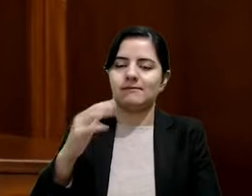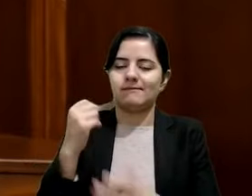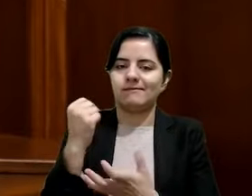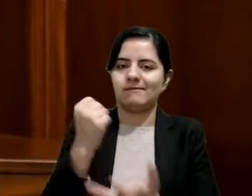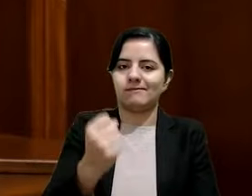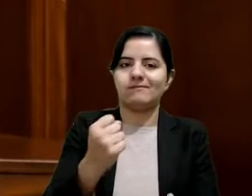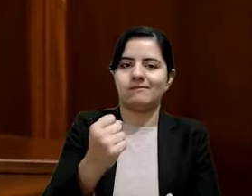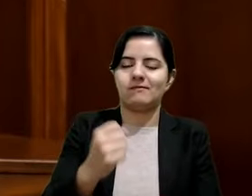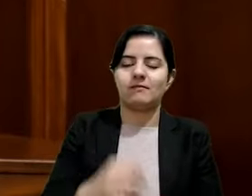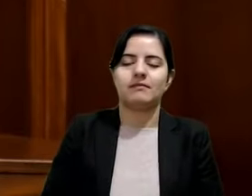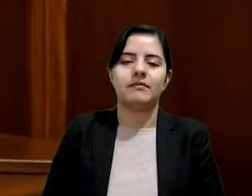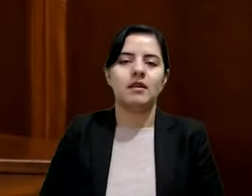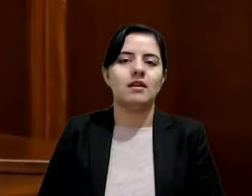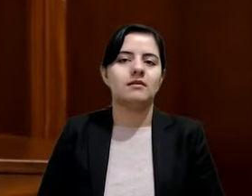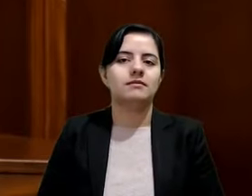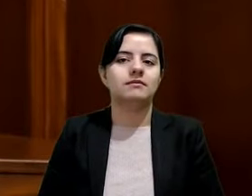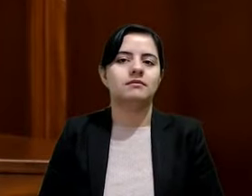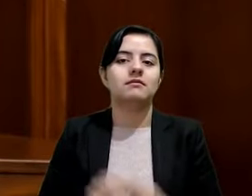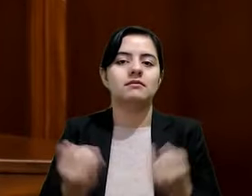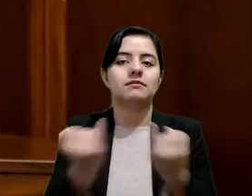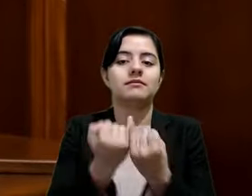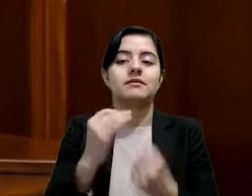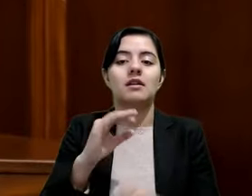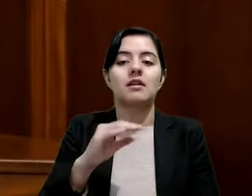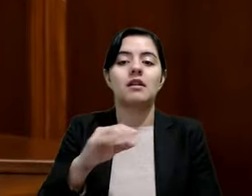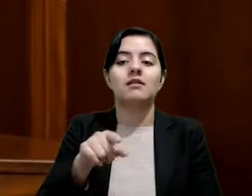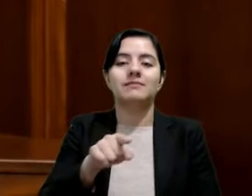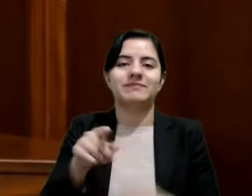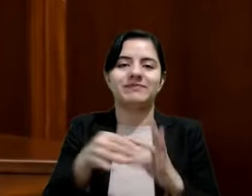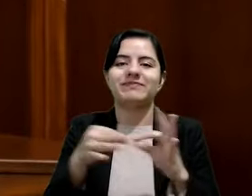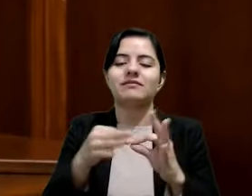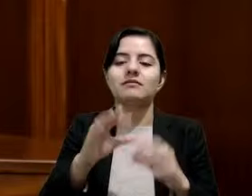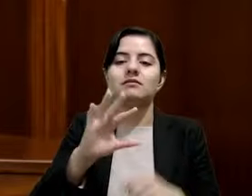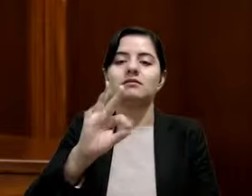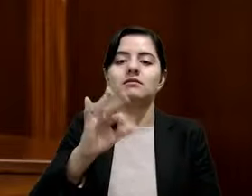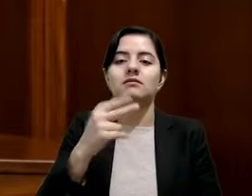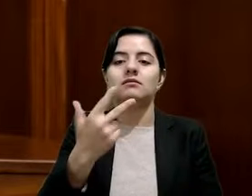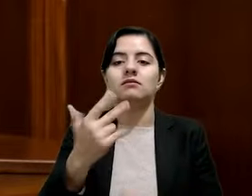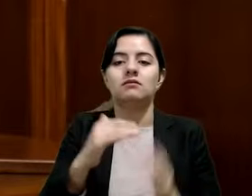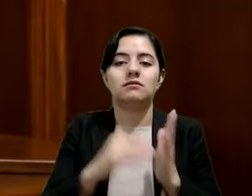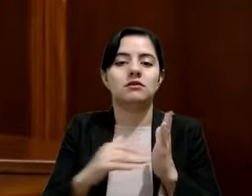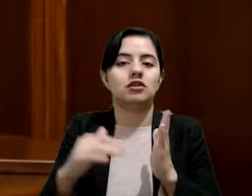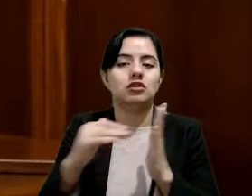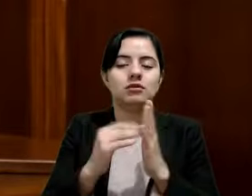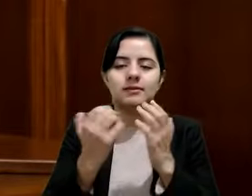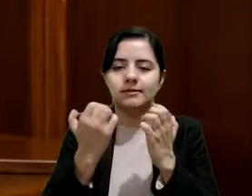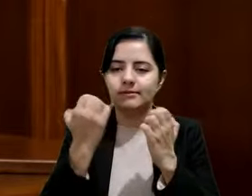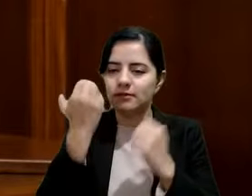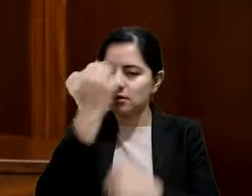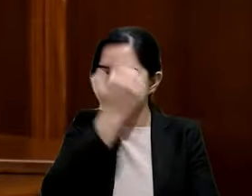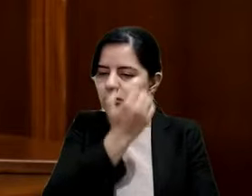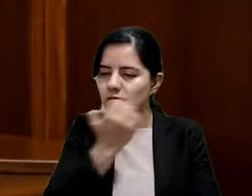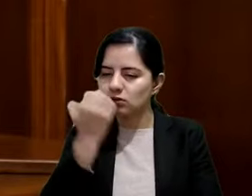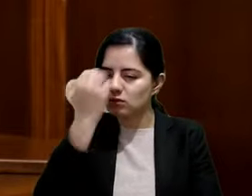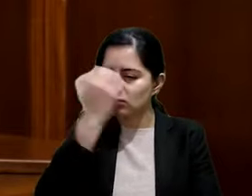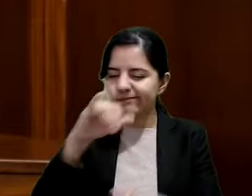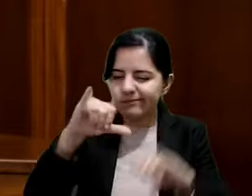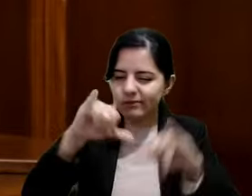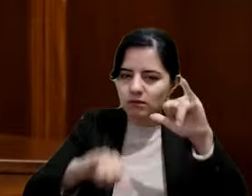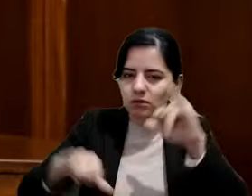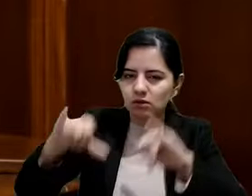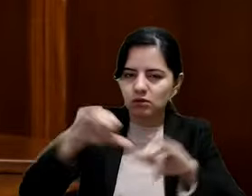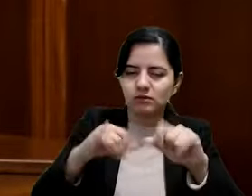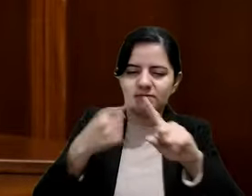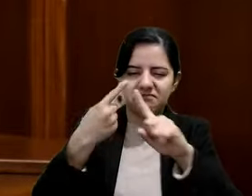también la realización de más de 48 millones de estudios de laboratorio y gabinete con diagnósticos oportunos las